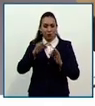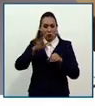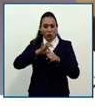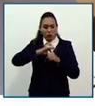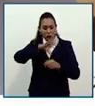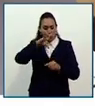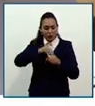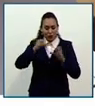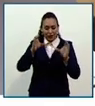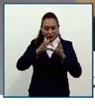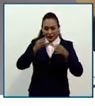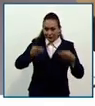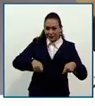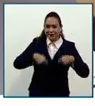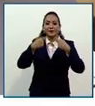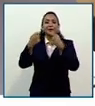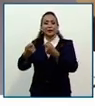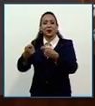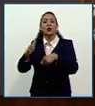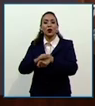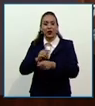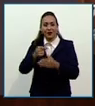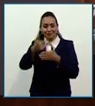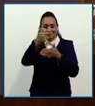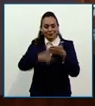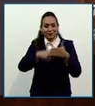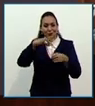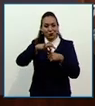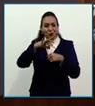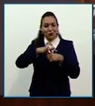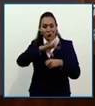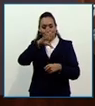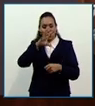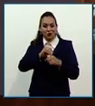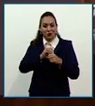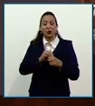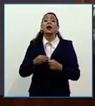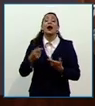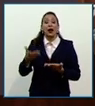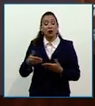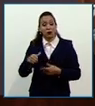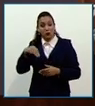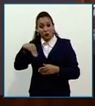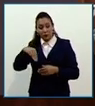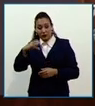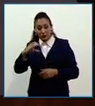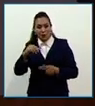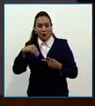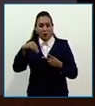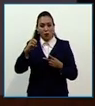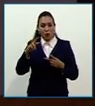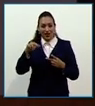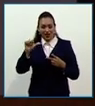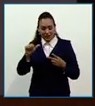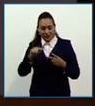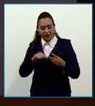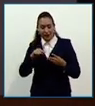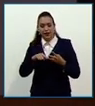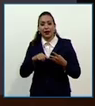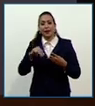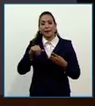la entrega de la constancia de mayoría. El fallo fue impugnado por los partidos Movimiento Ciudadano, Morena y